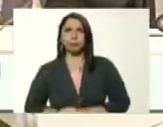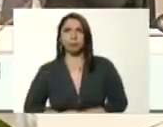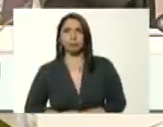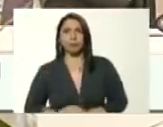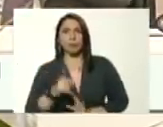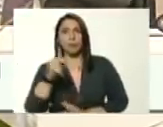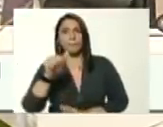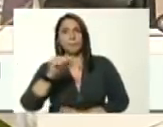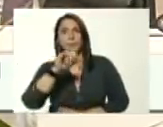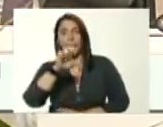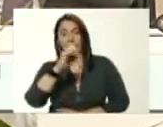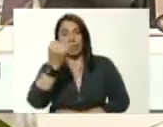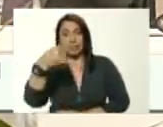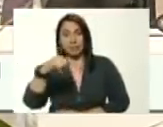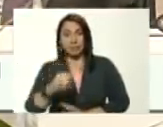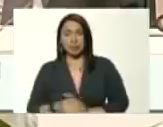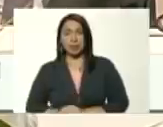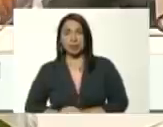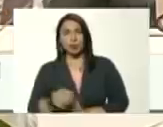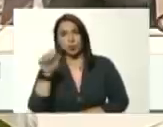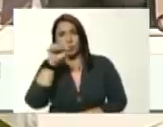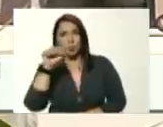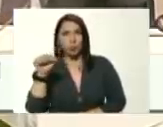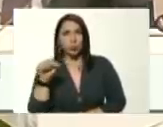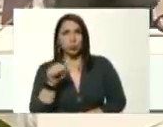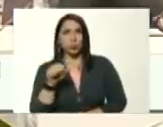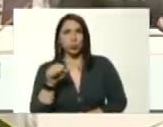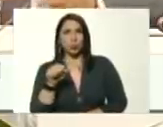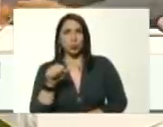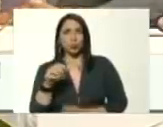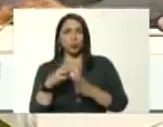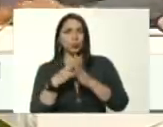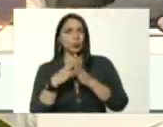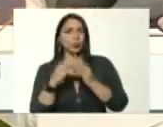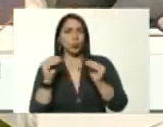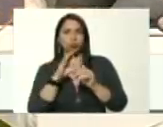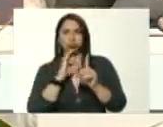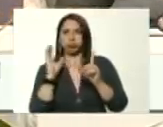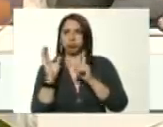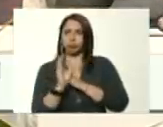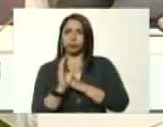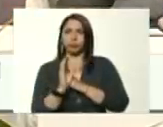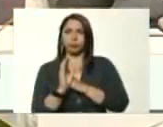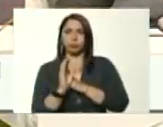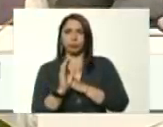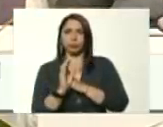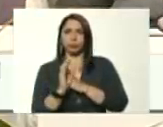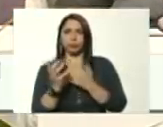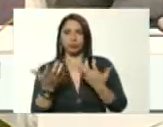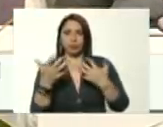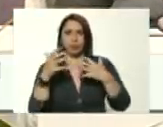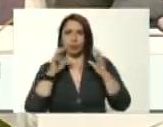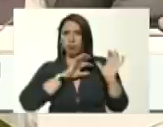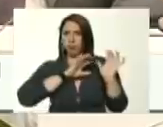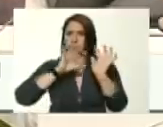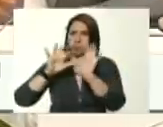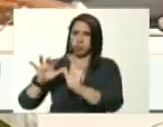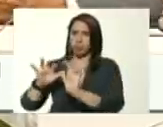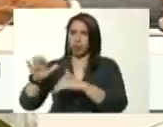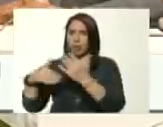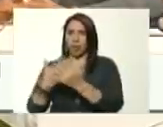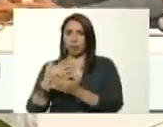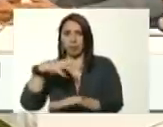padres del sur todas las culturas construyeron en carabobo y